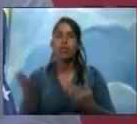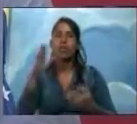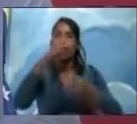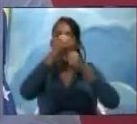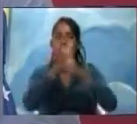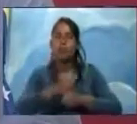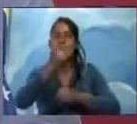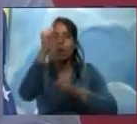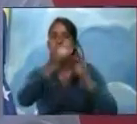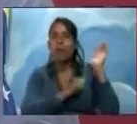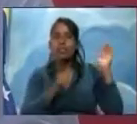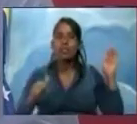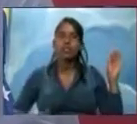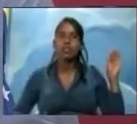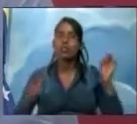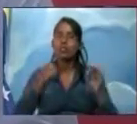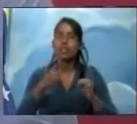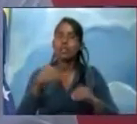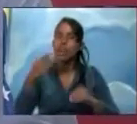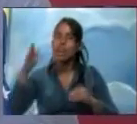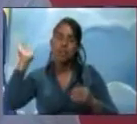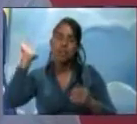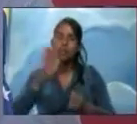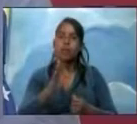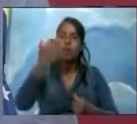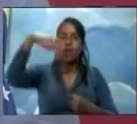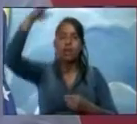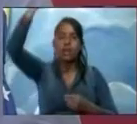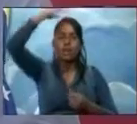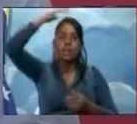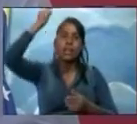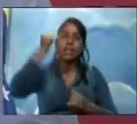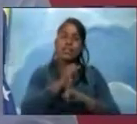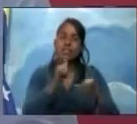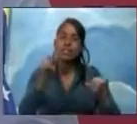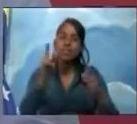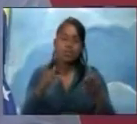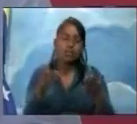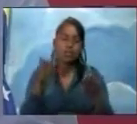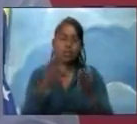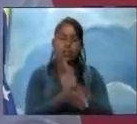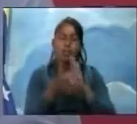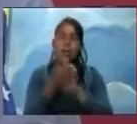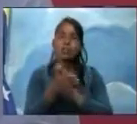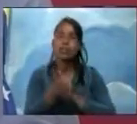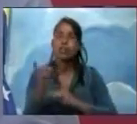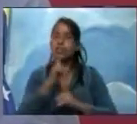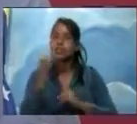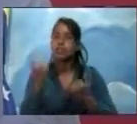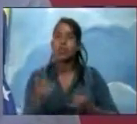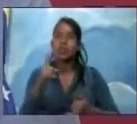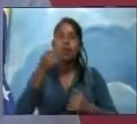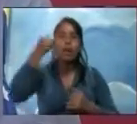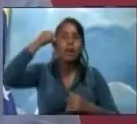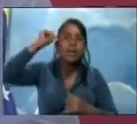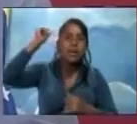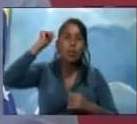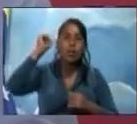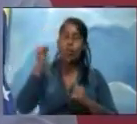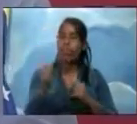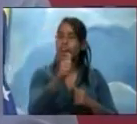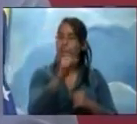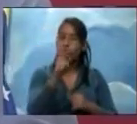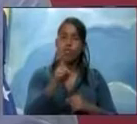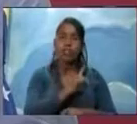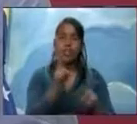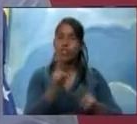esperamos al Señor, dice que vendremos a reinar, y ya esos reinos, lo que pasaron, ya no van a quedar recuerdo de ellos,